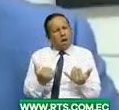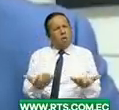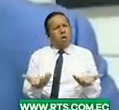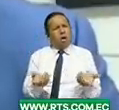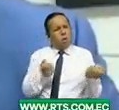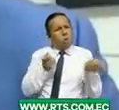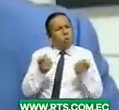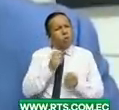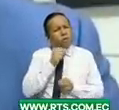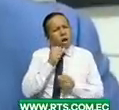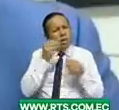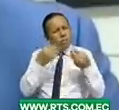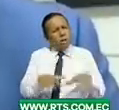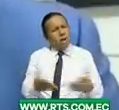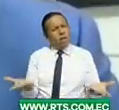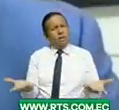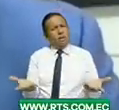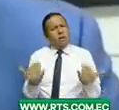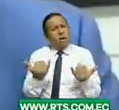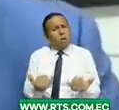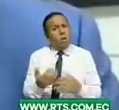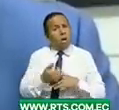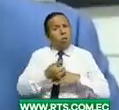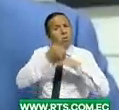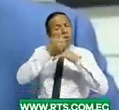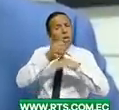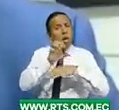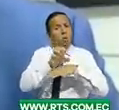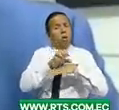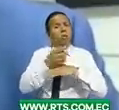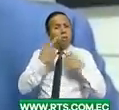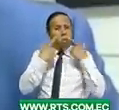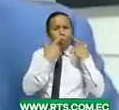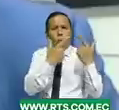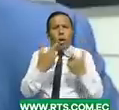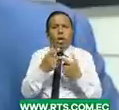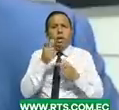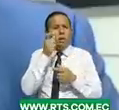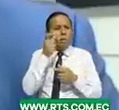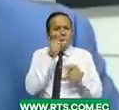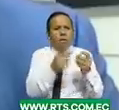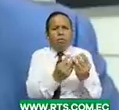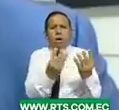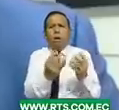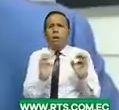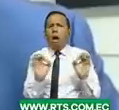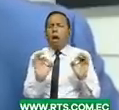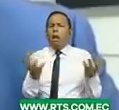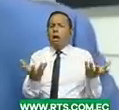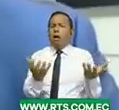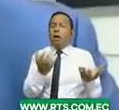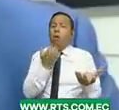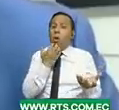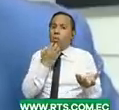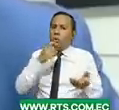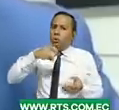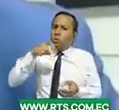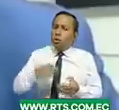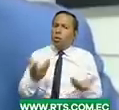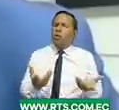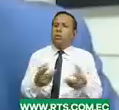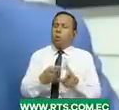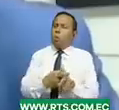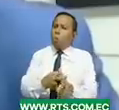posibilidad de las autoridades del Ecuador de controlar el fenómeno. Entonces sí requiere, digamos, una intervención urgente la situación que está pasando en